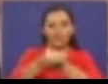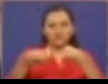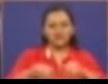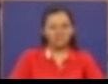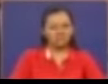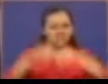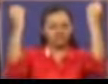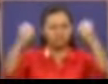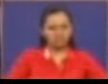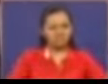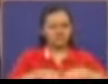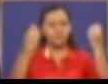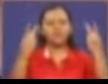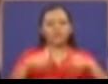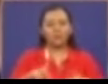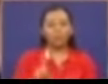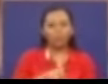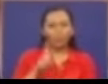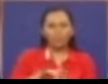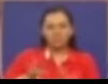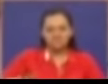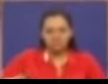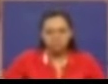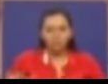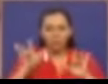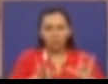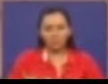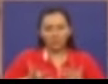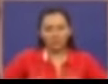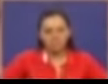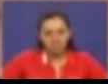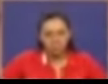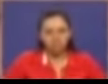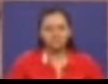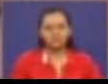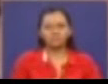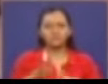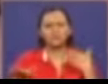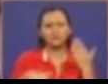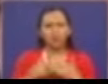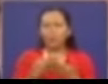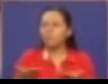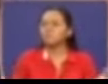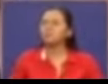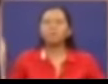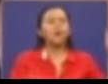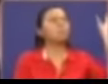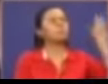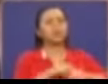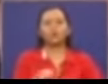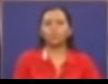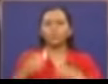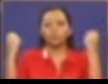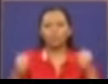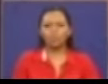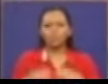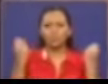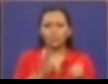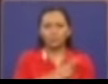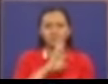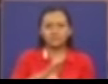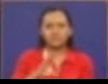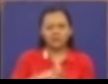se sustrajeron documentos, se sustrajeron computadoras, destrozaron todos los bienes de la FEWE de la Universidad Central,